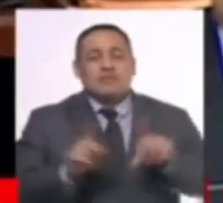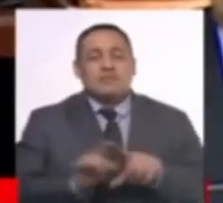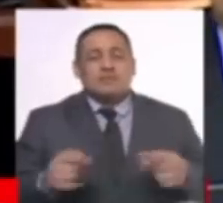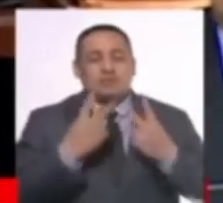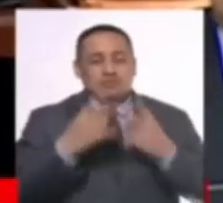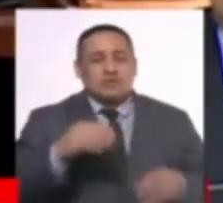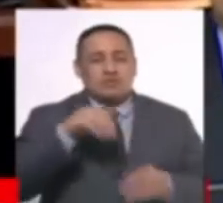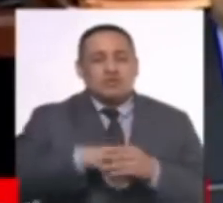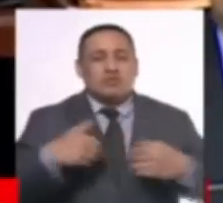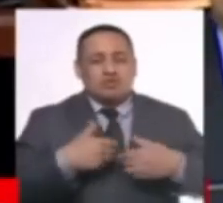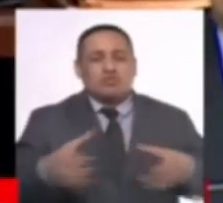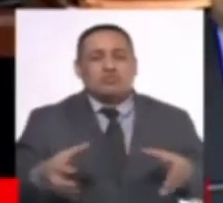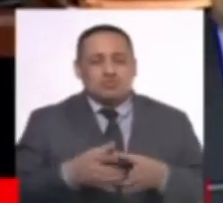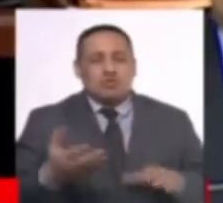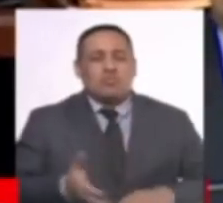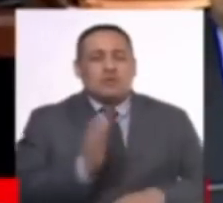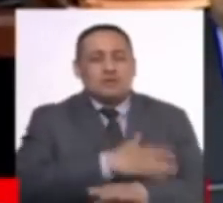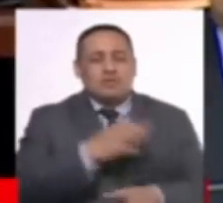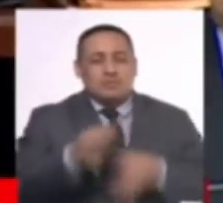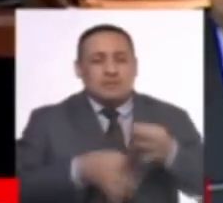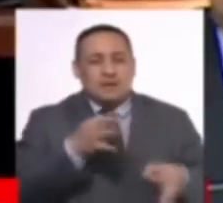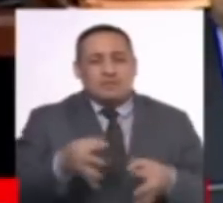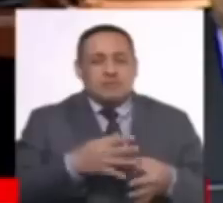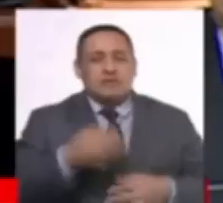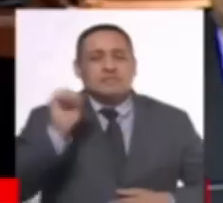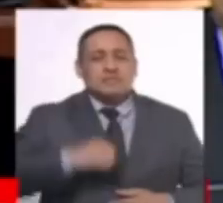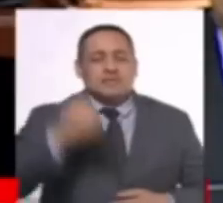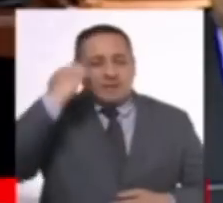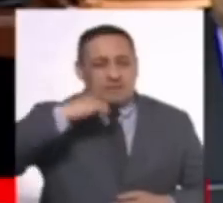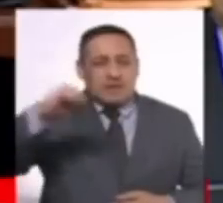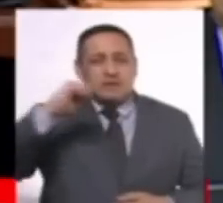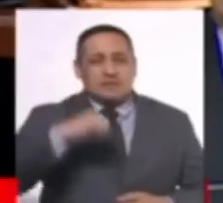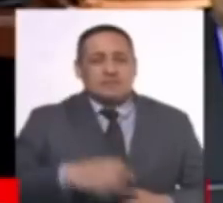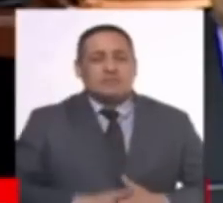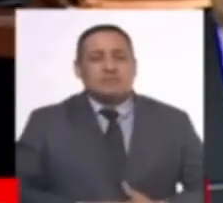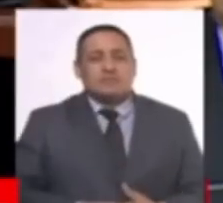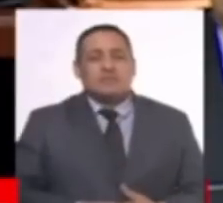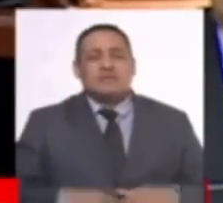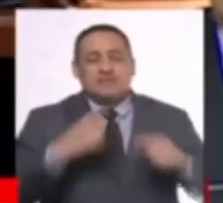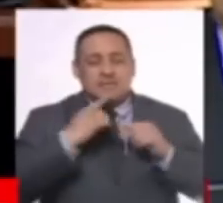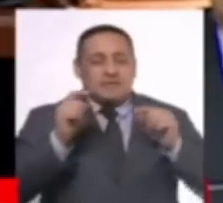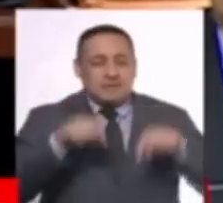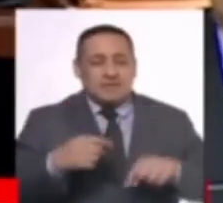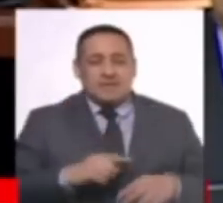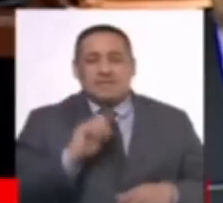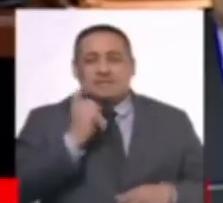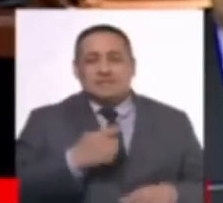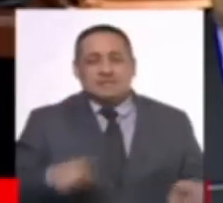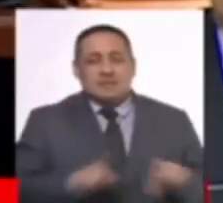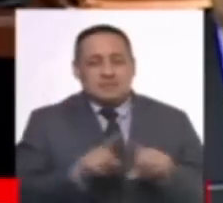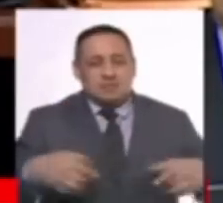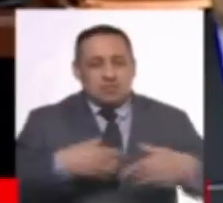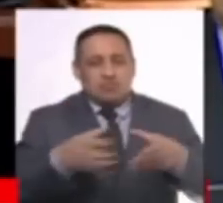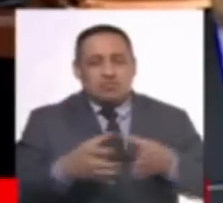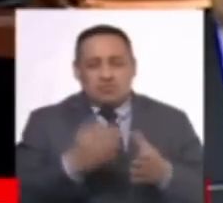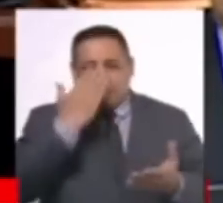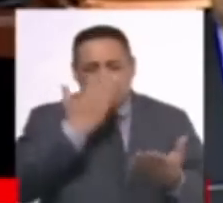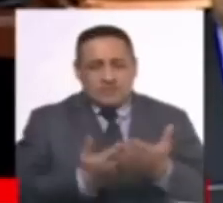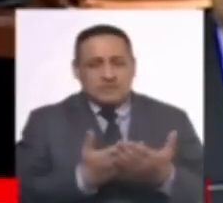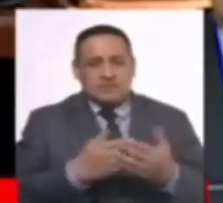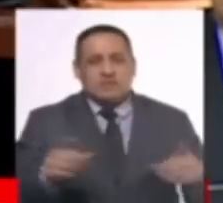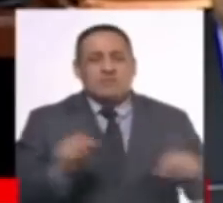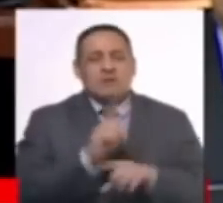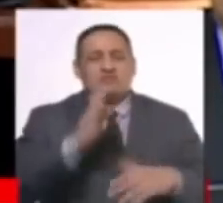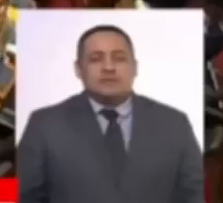a votar nosotros, como hemos dicho, a favor de que viaje. Y deberían ser, en la bancada de adelante,